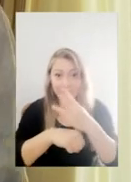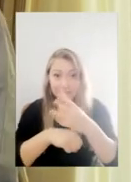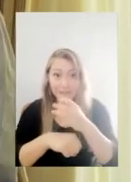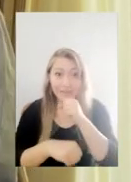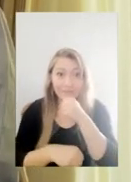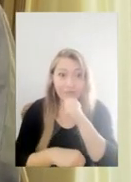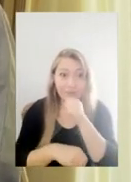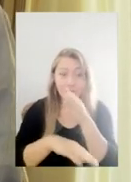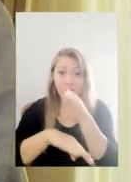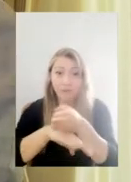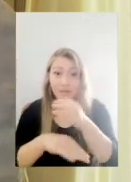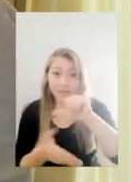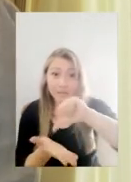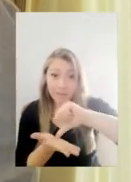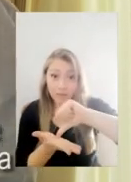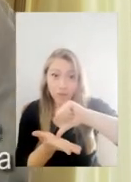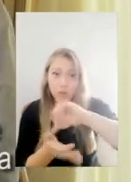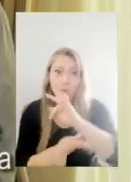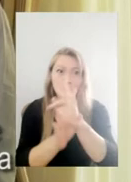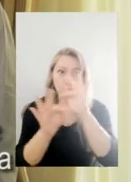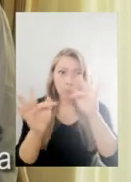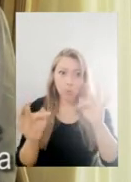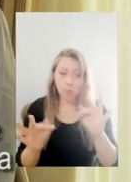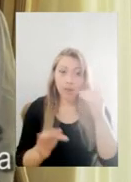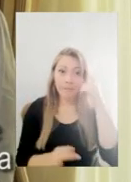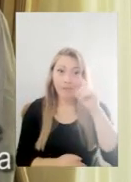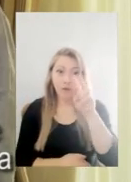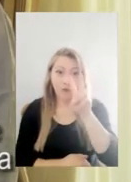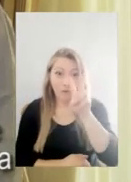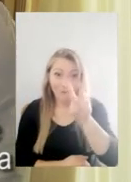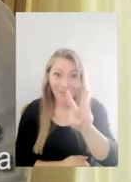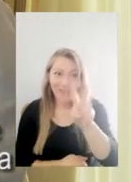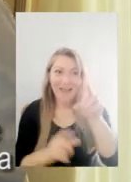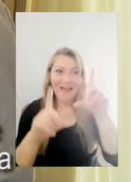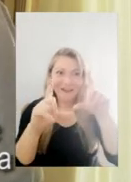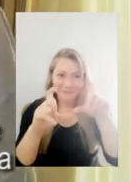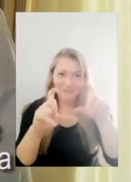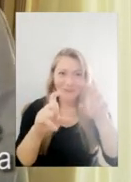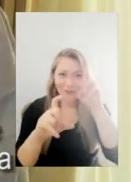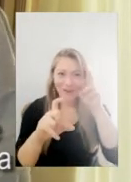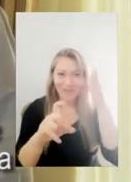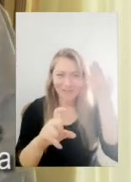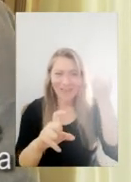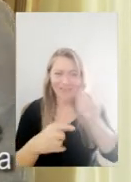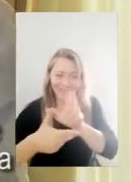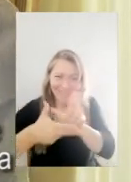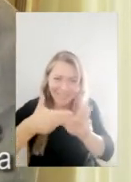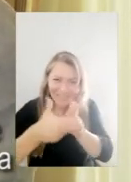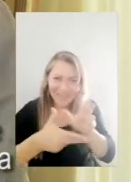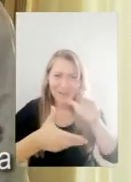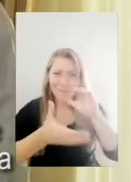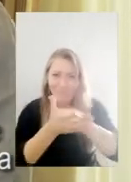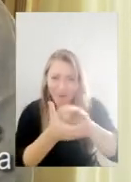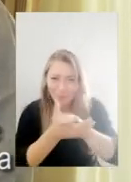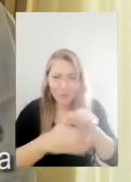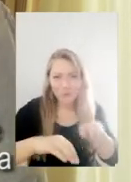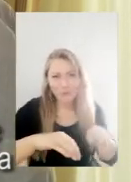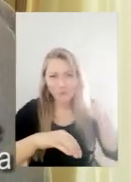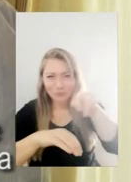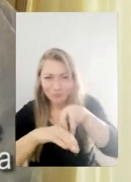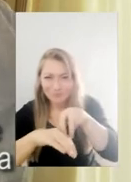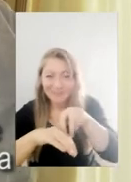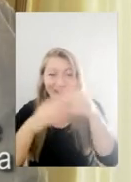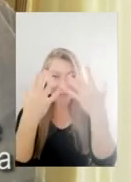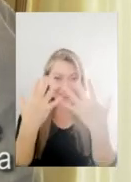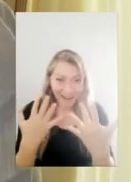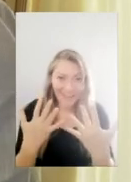mayor, y cuando lo lleven a ver la fotografía se va a acordar que ella, no sé, pues tomó el tren en la estación Mapocho y se acordaba que tenía esta reja, no sé, se